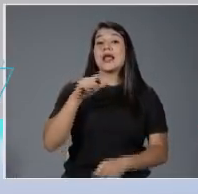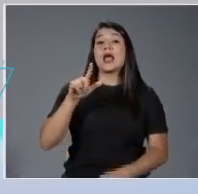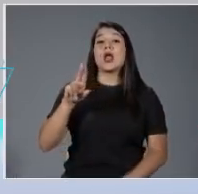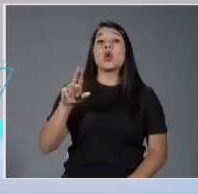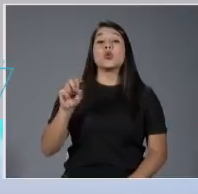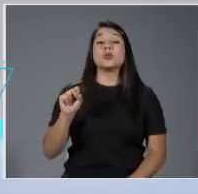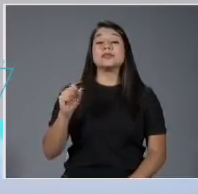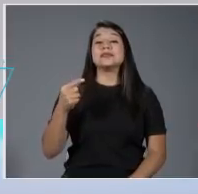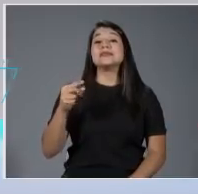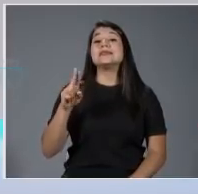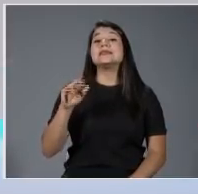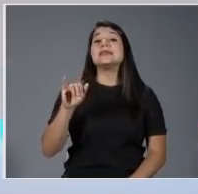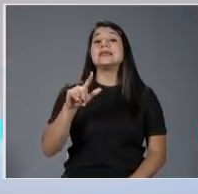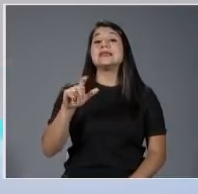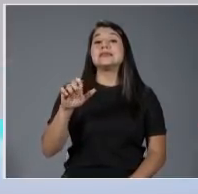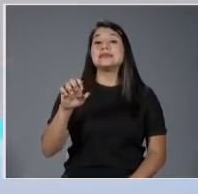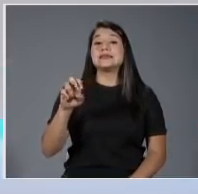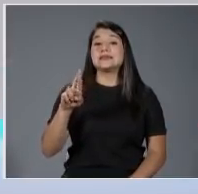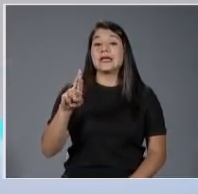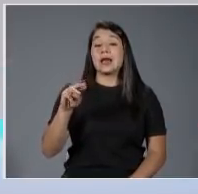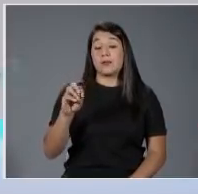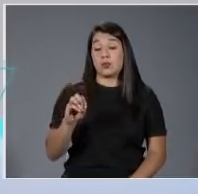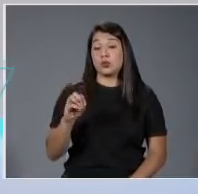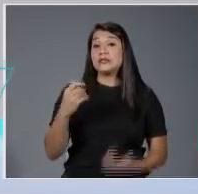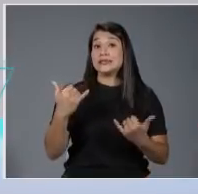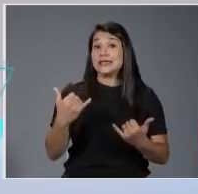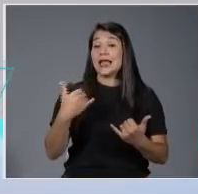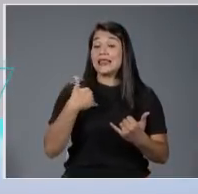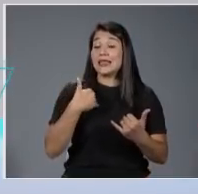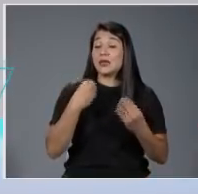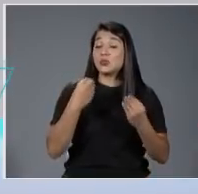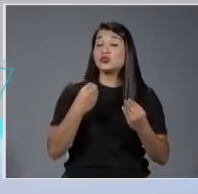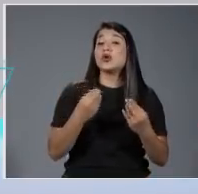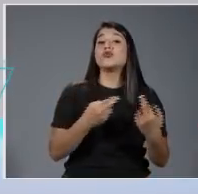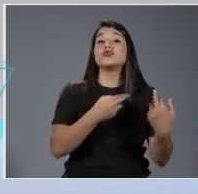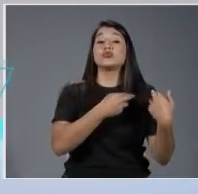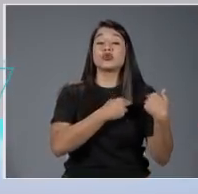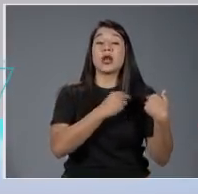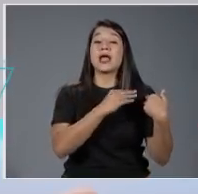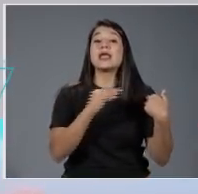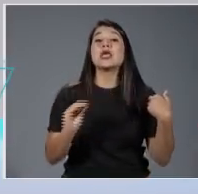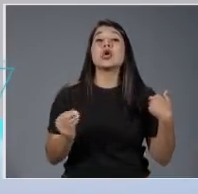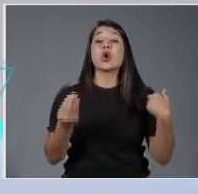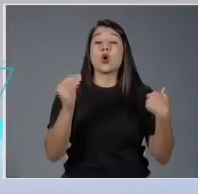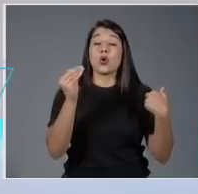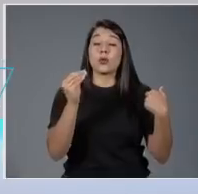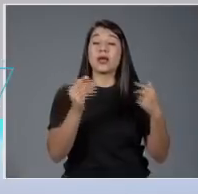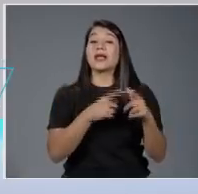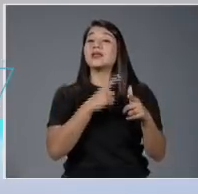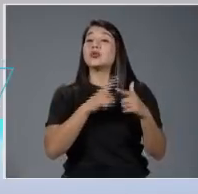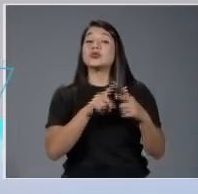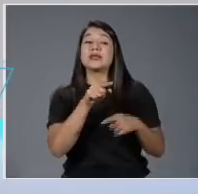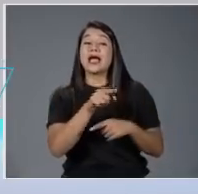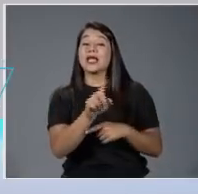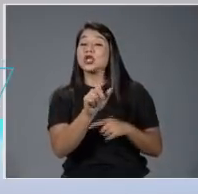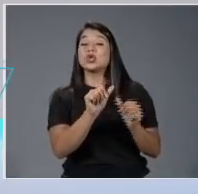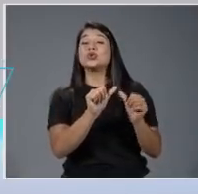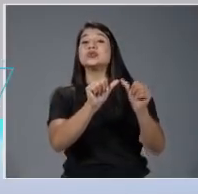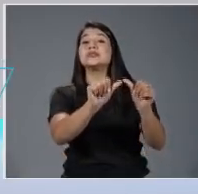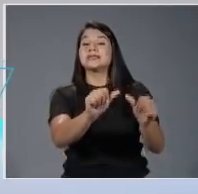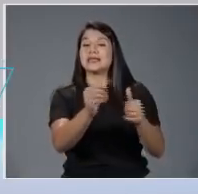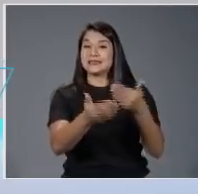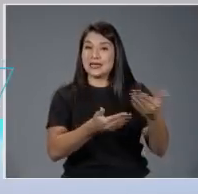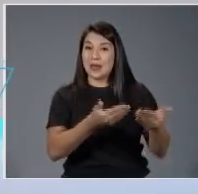bueno, ahora tiene una gran responsabilidad, pero además es joven, es una mujer. Así que ahí no diría yo que hay continuidad.